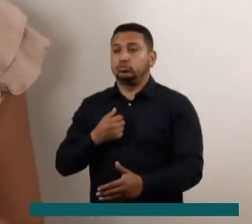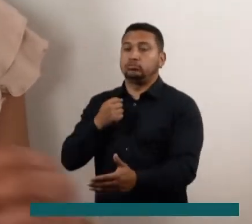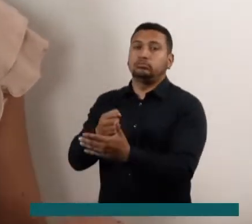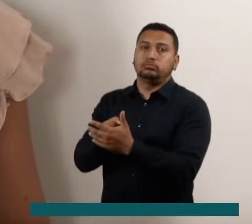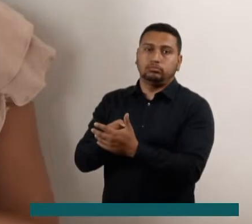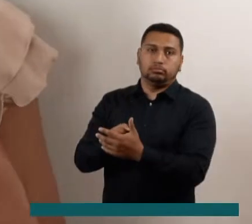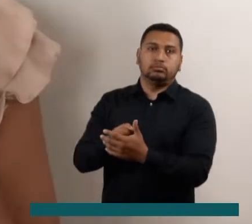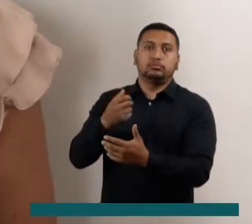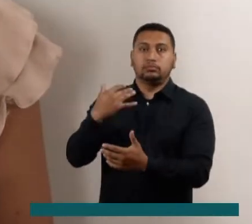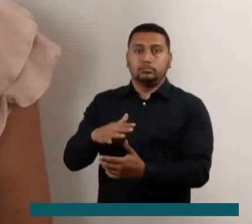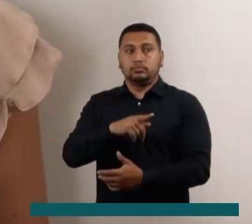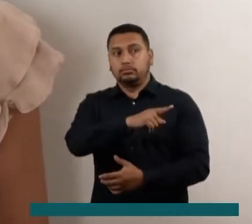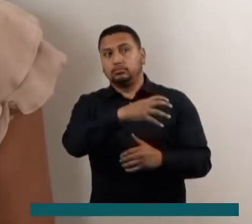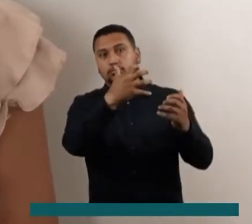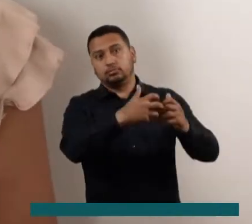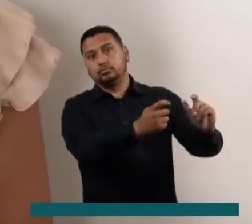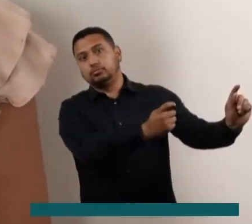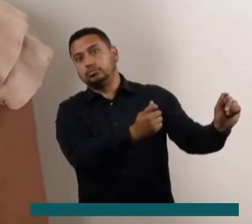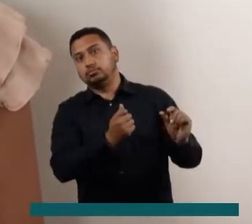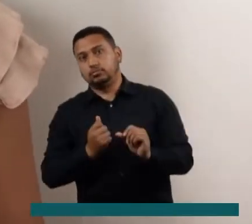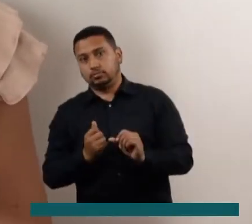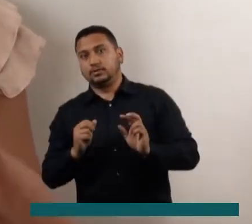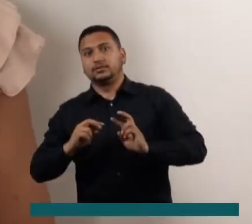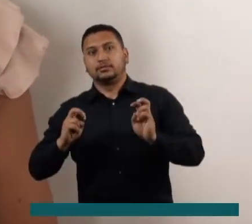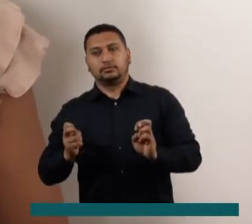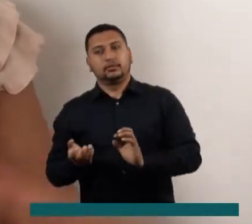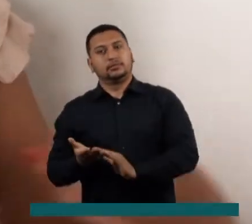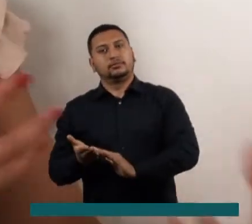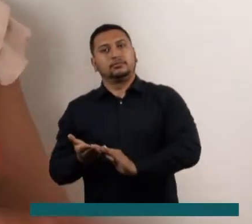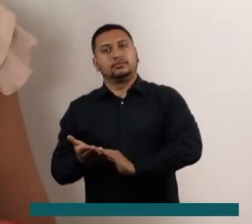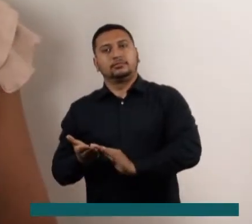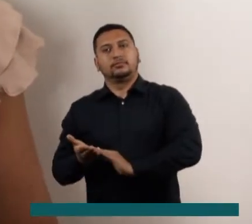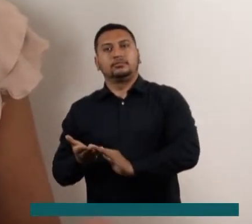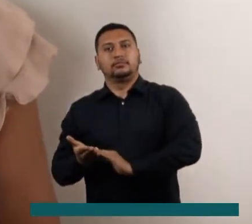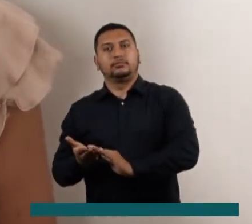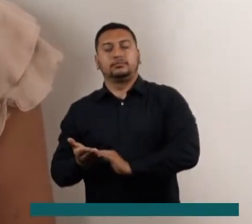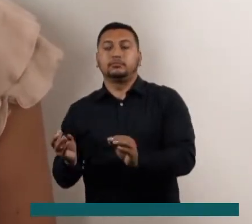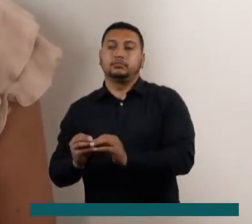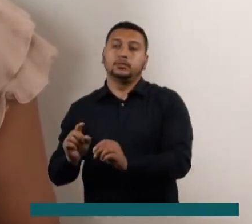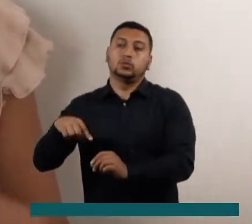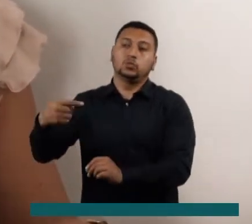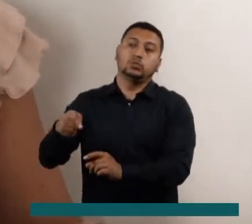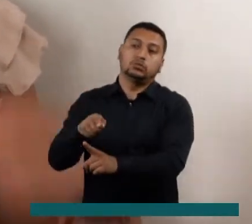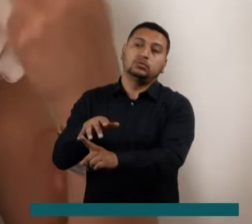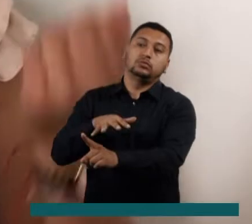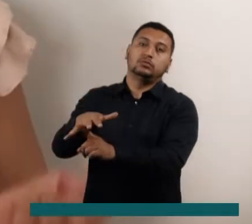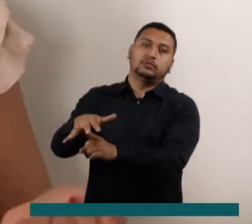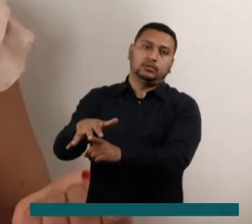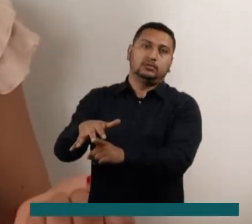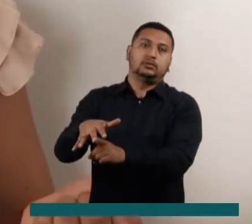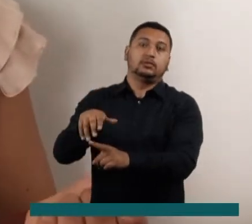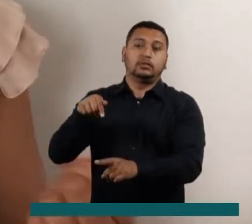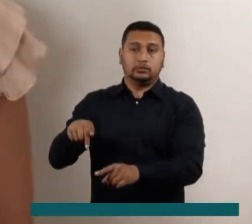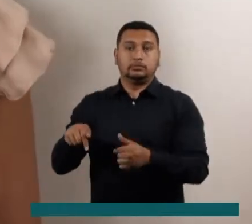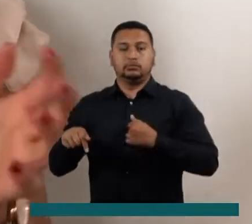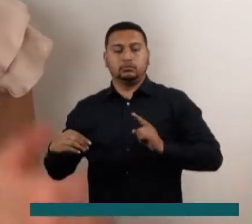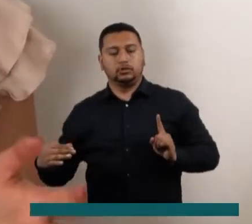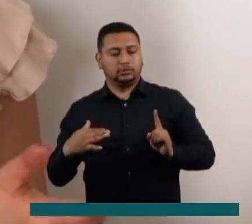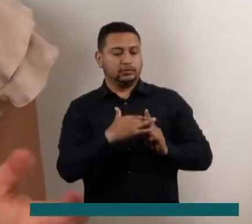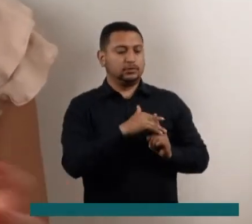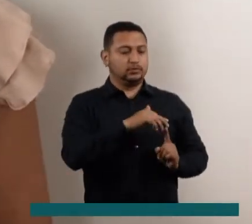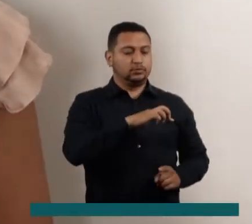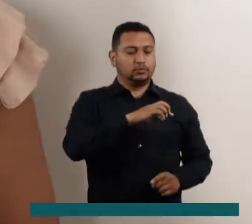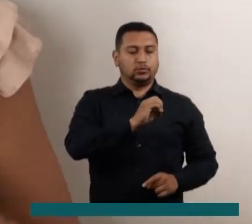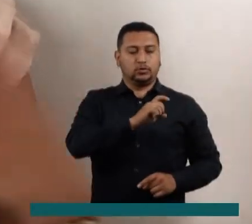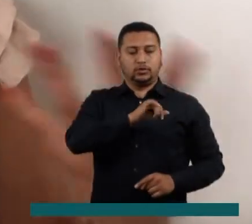accidente, la compañía pues le paga a la persona para que arregle su carro y el de la persona que pudo haber afectado, y aquí la persona afectó su póliza pues